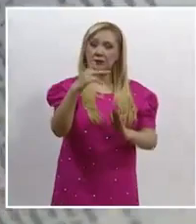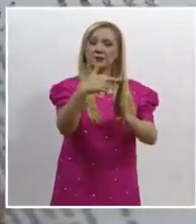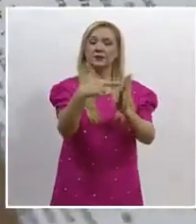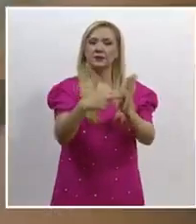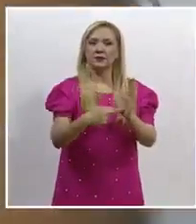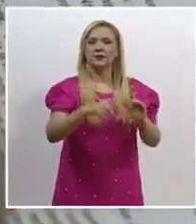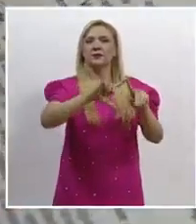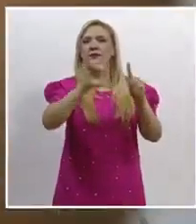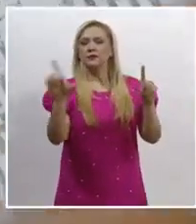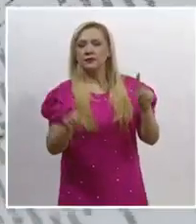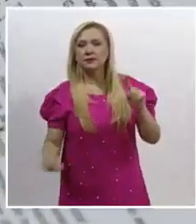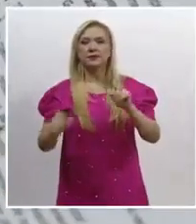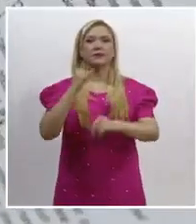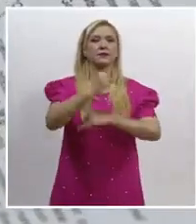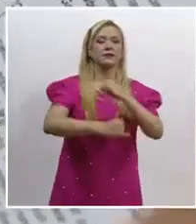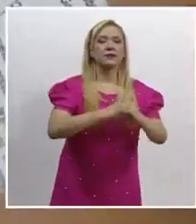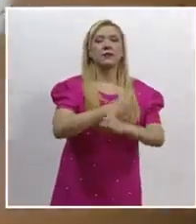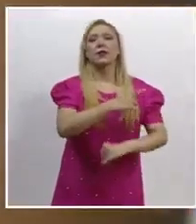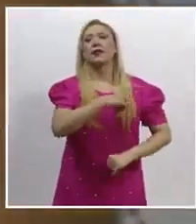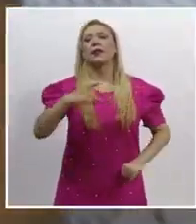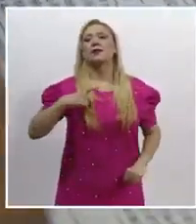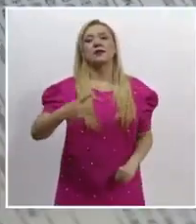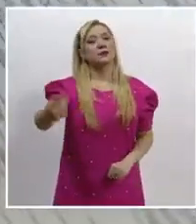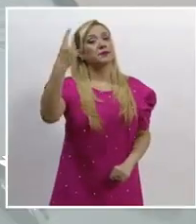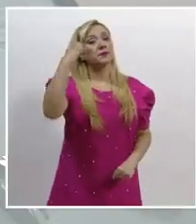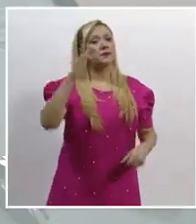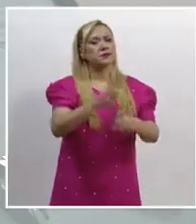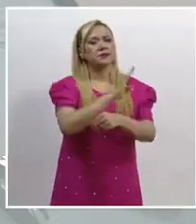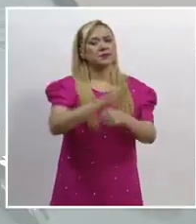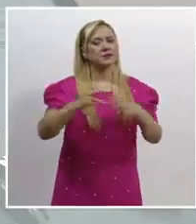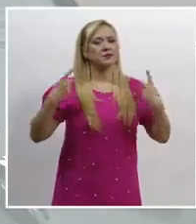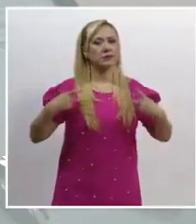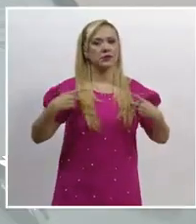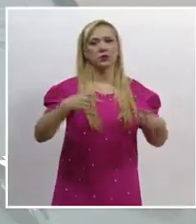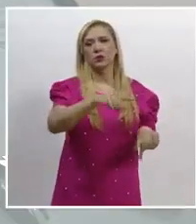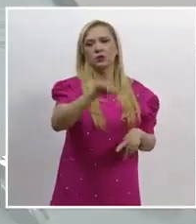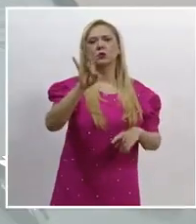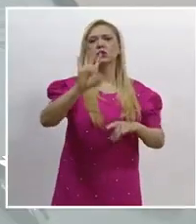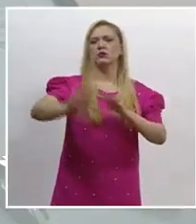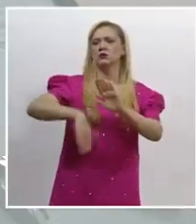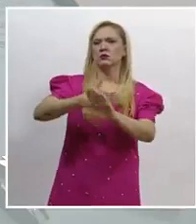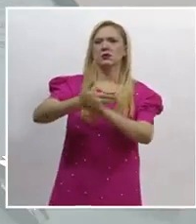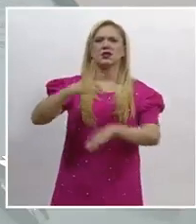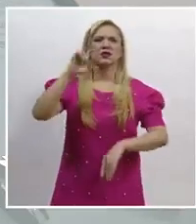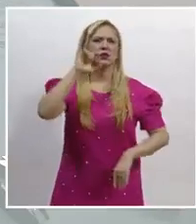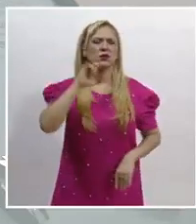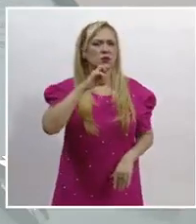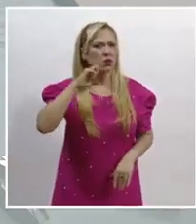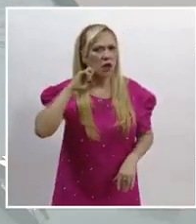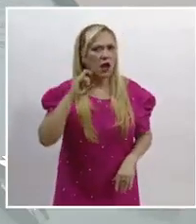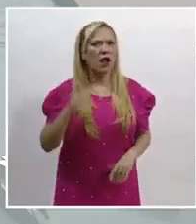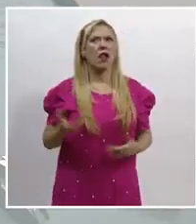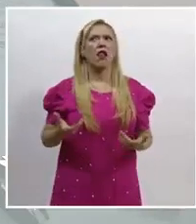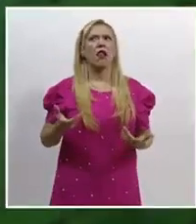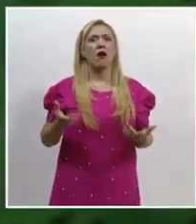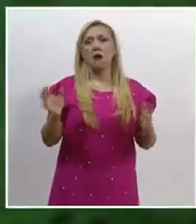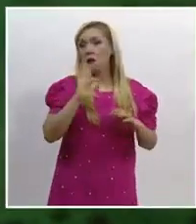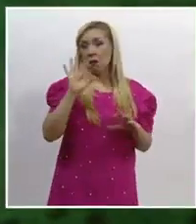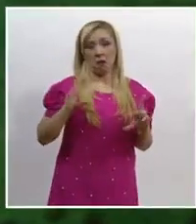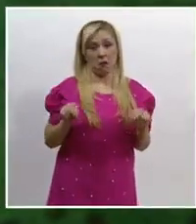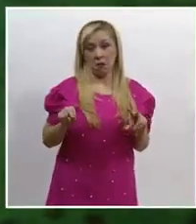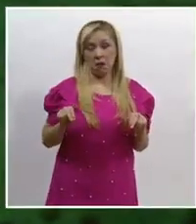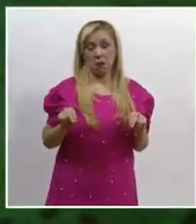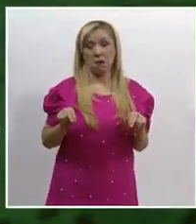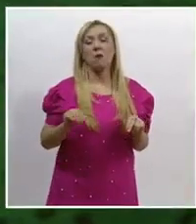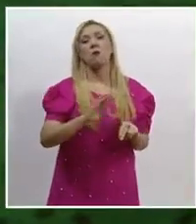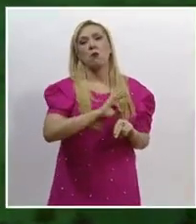nacional como internacional debe regir en beneficio de toda persona víctima de violencia sexual, pues de no ser así, se perdería todo sentido